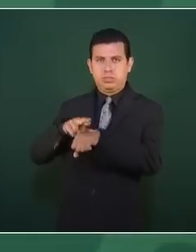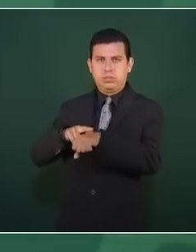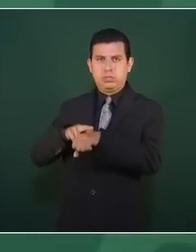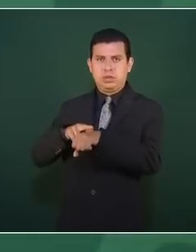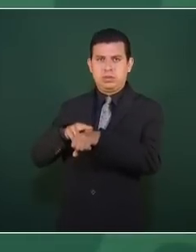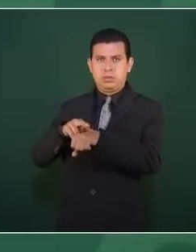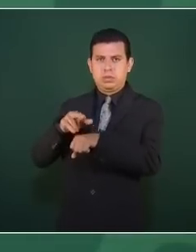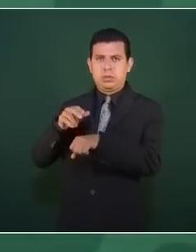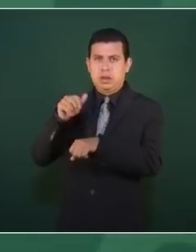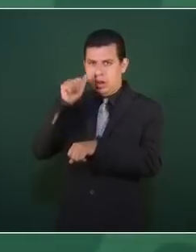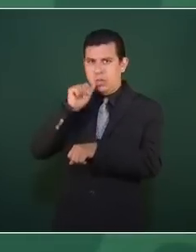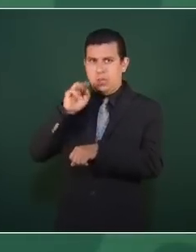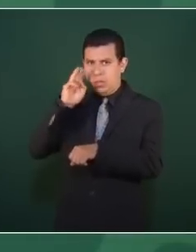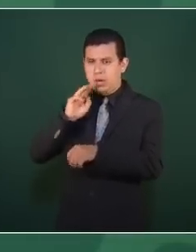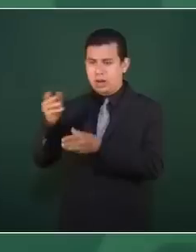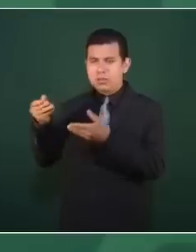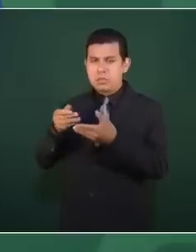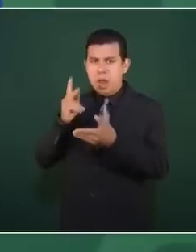posteriormente